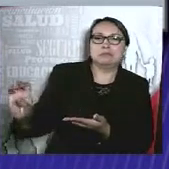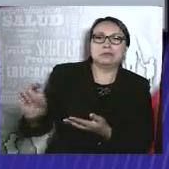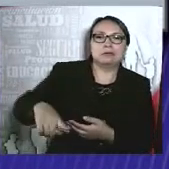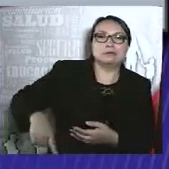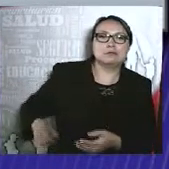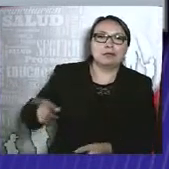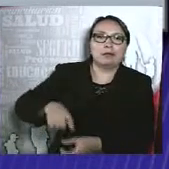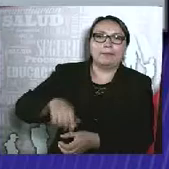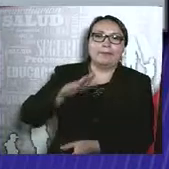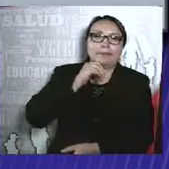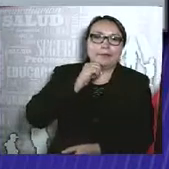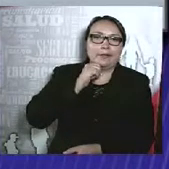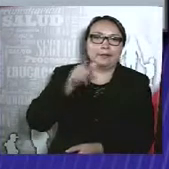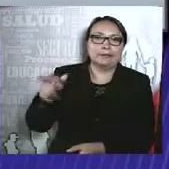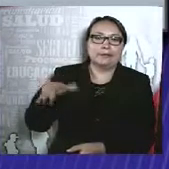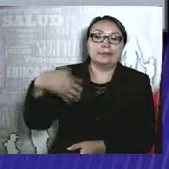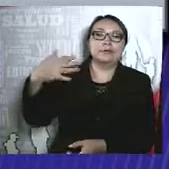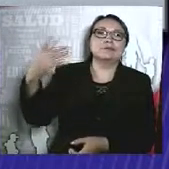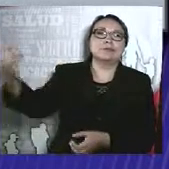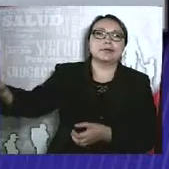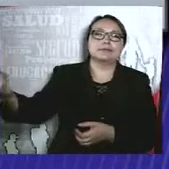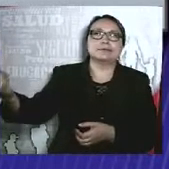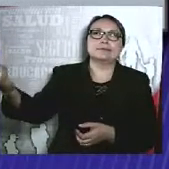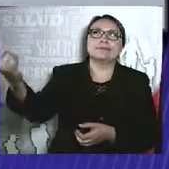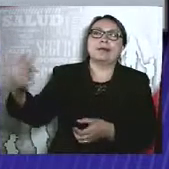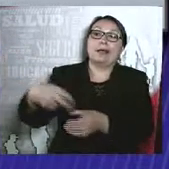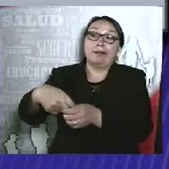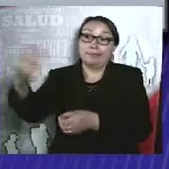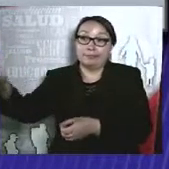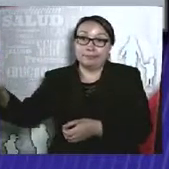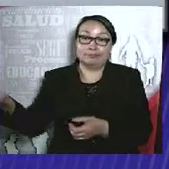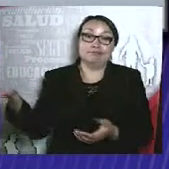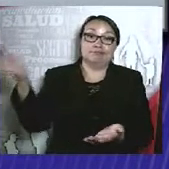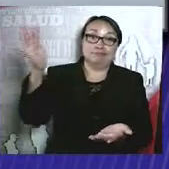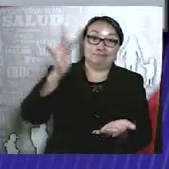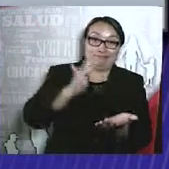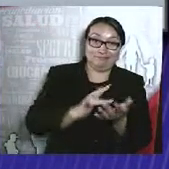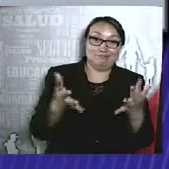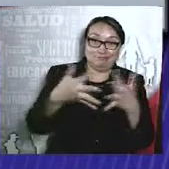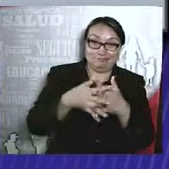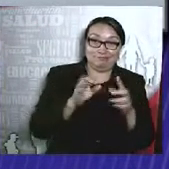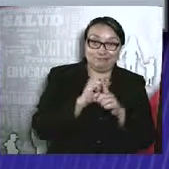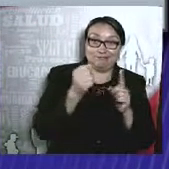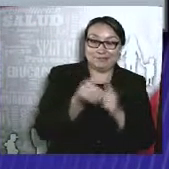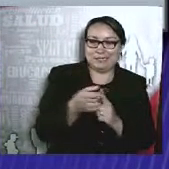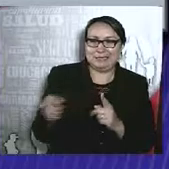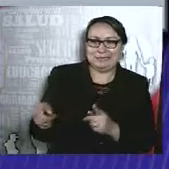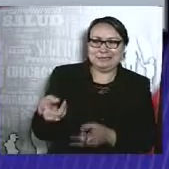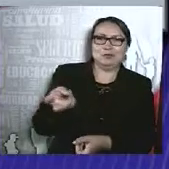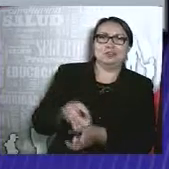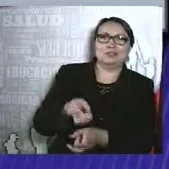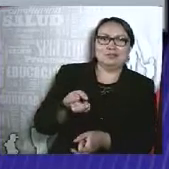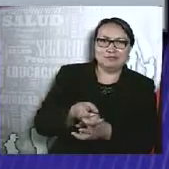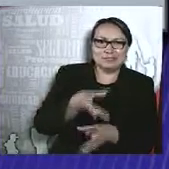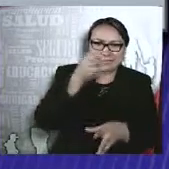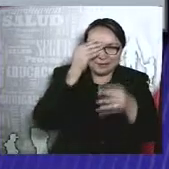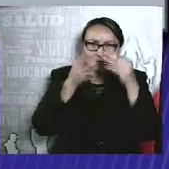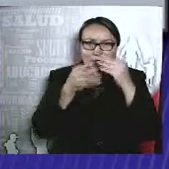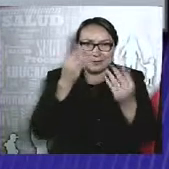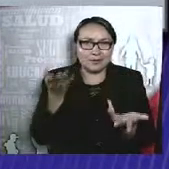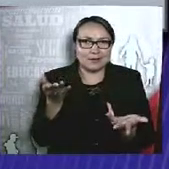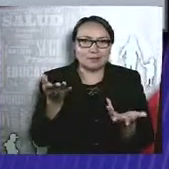a la legalidad, llegaban con algún tipo de dificultad para el aprendizaje, porque es que los modelos de educación para adultos